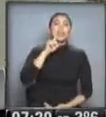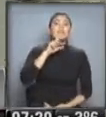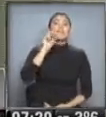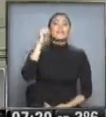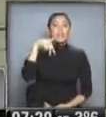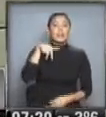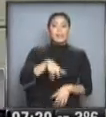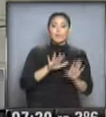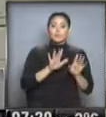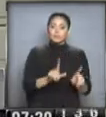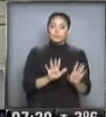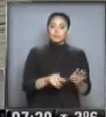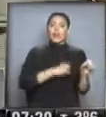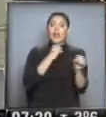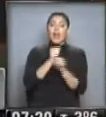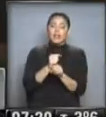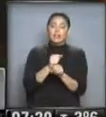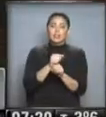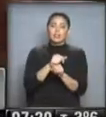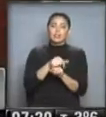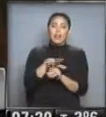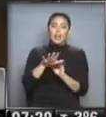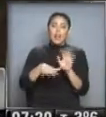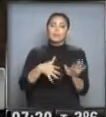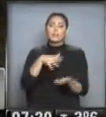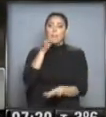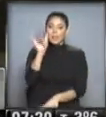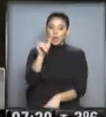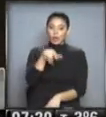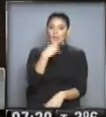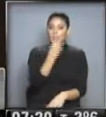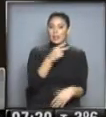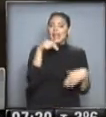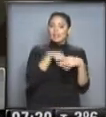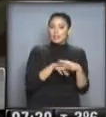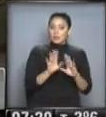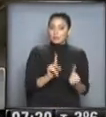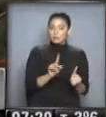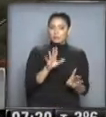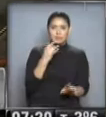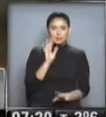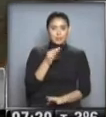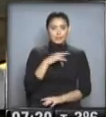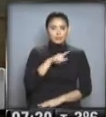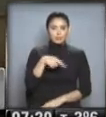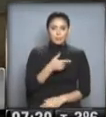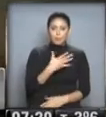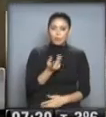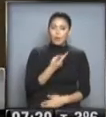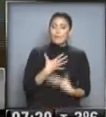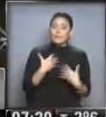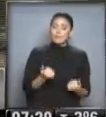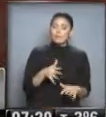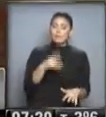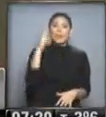internados, por lo menos ha trascendido que hasta el día miércoles. Se saben que está muy bien y se estima que a partir de las